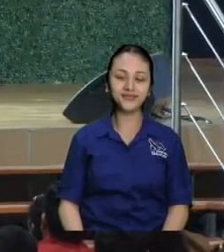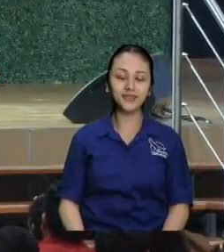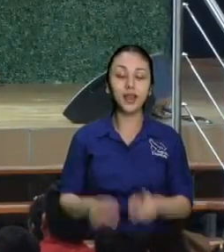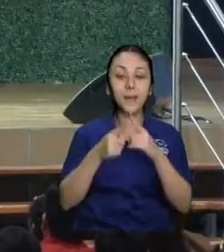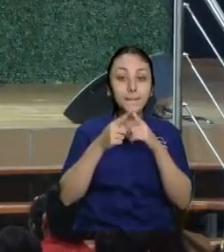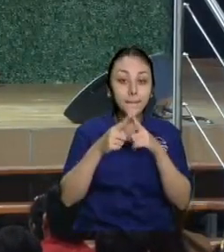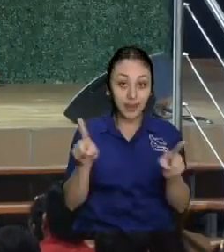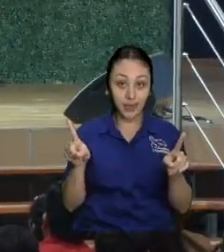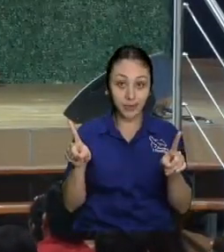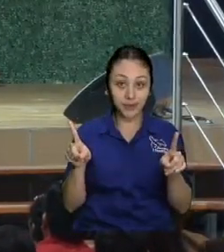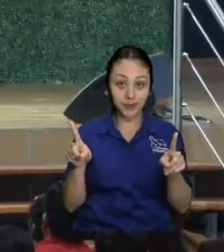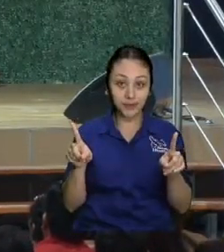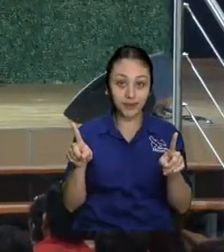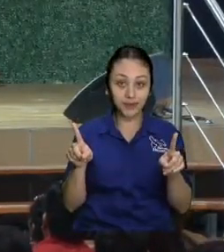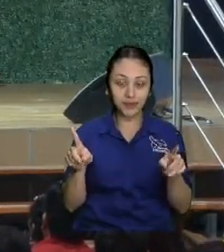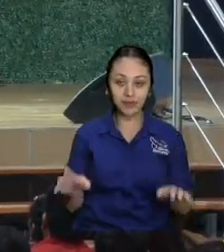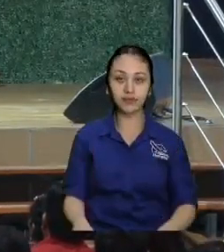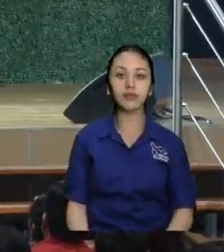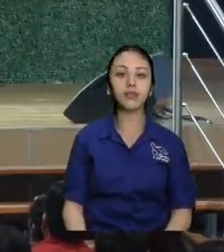Pero...